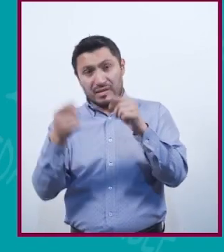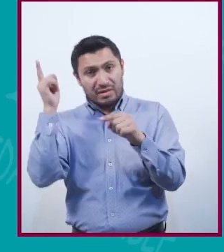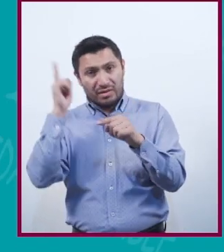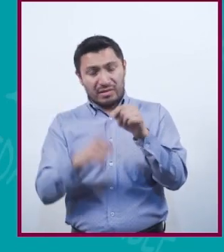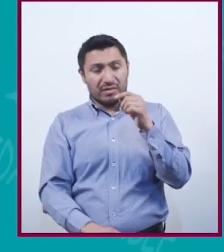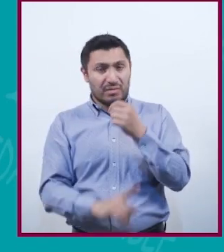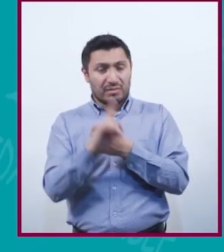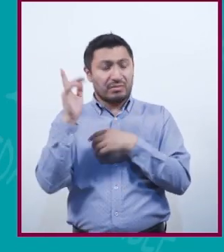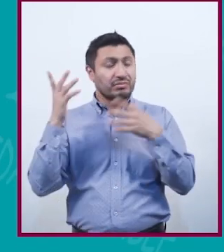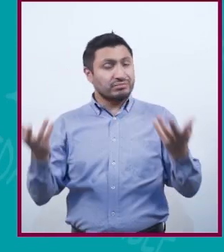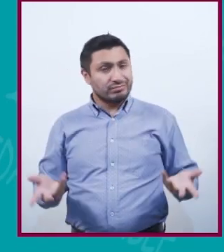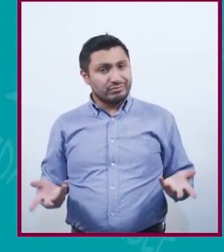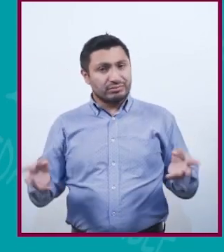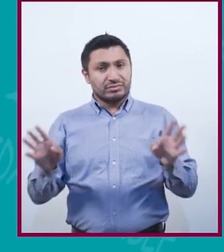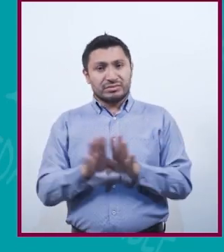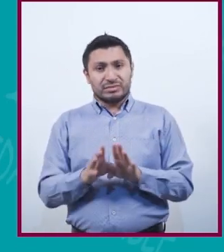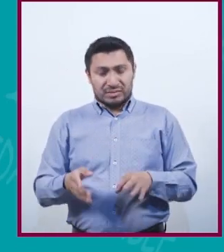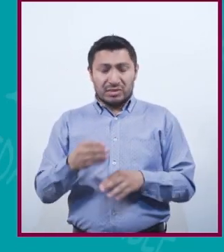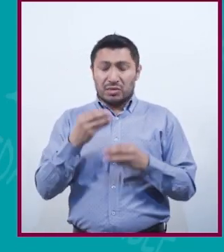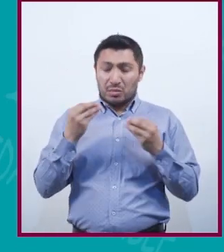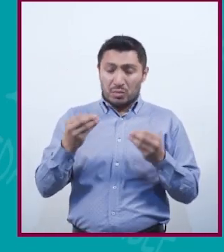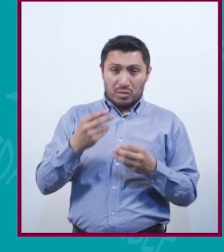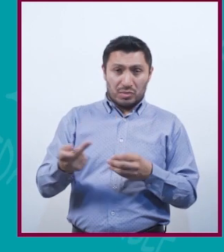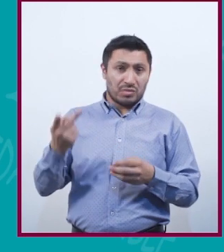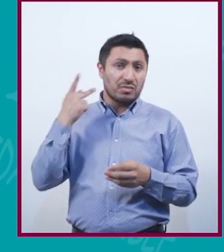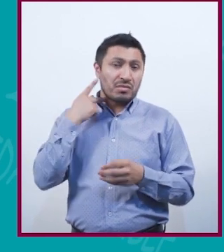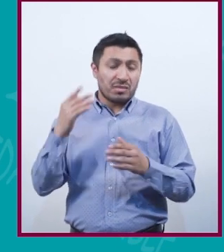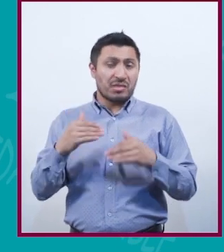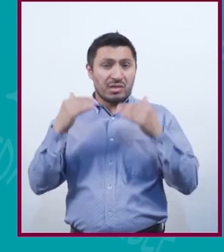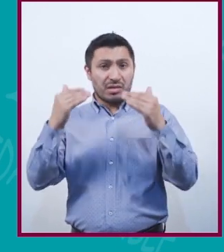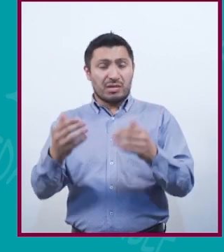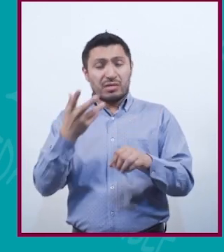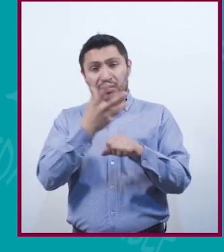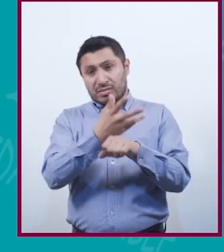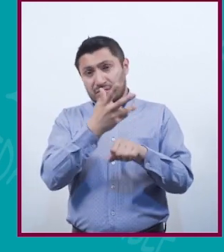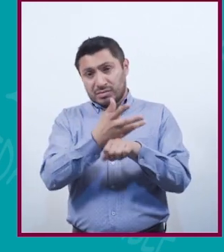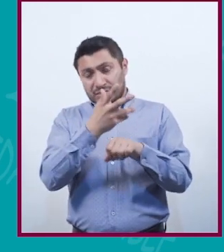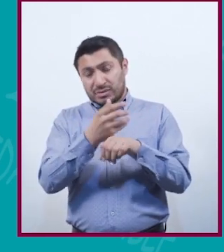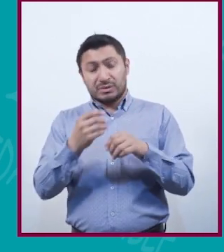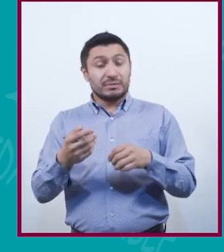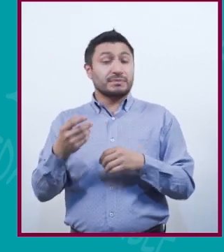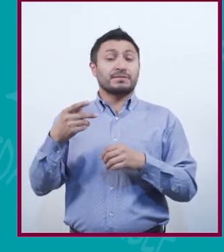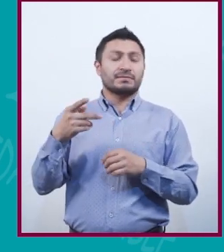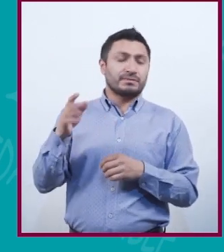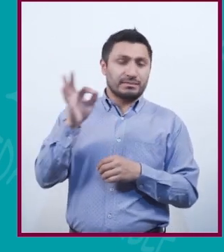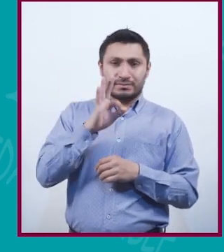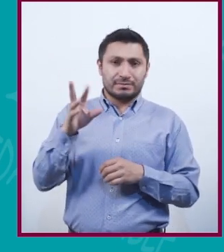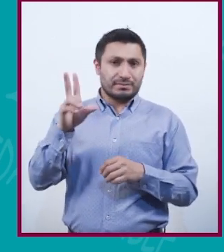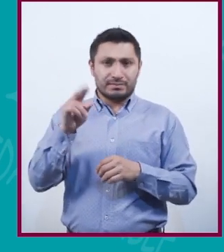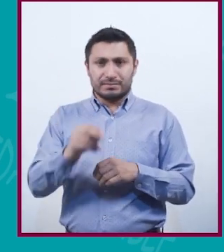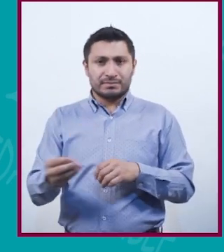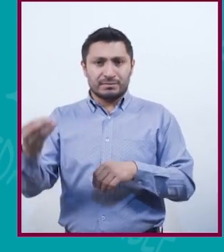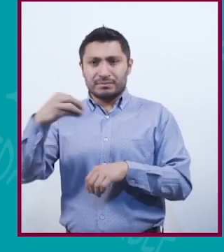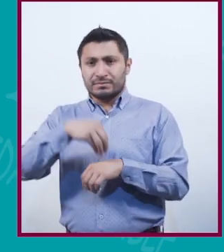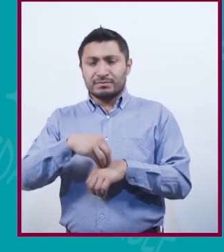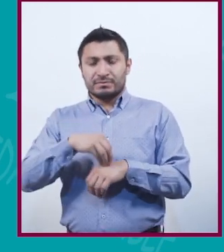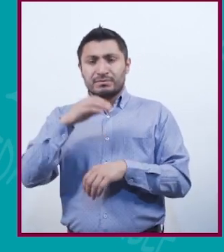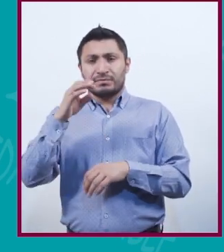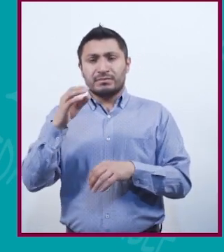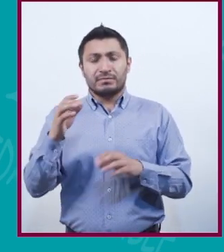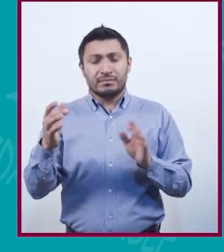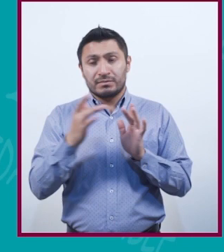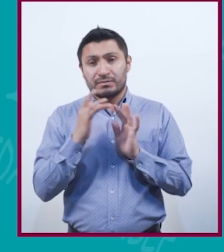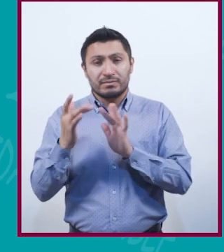se encuentran principalmente o en buena parte en la política exterior de Estados Unidos. Si no se tratan las